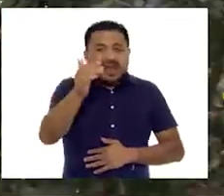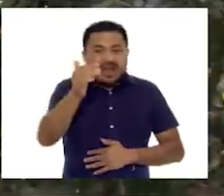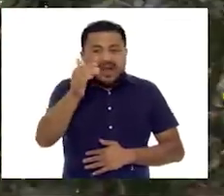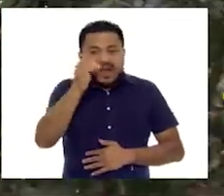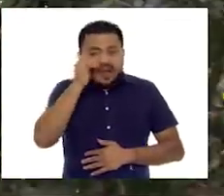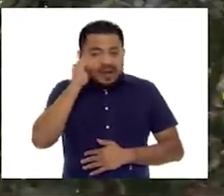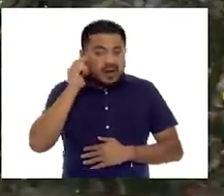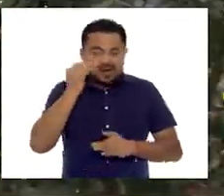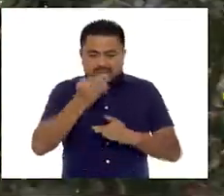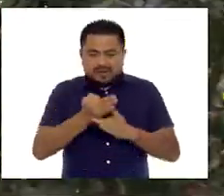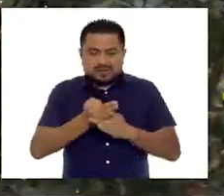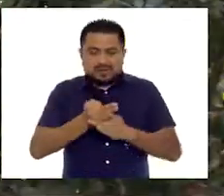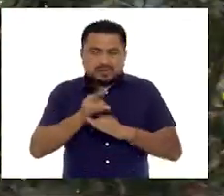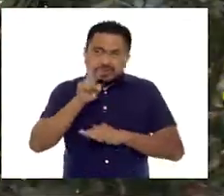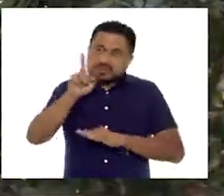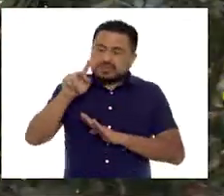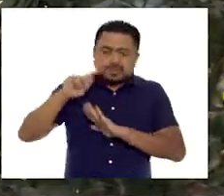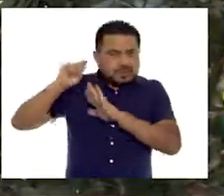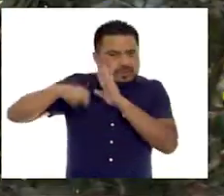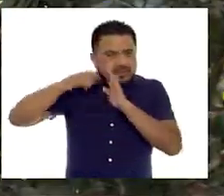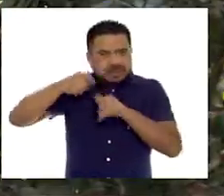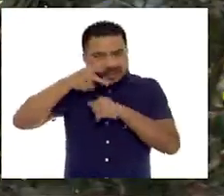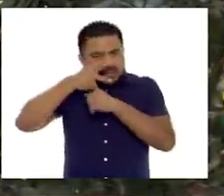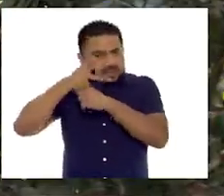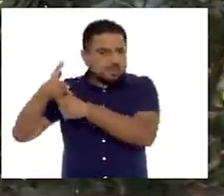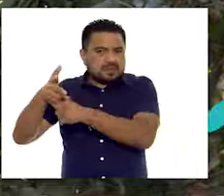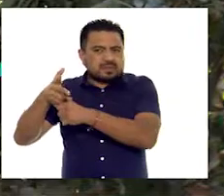¡Hola! ¡Vamos a ver el siguiente video!